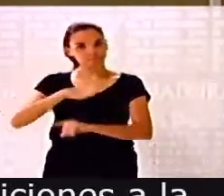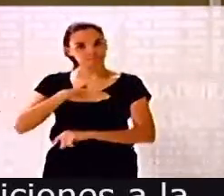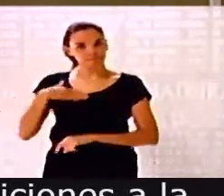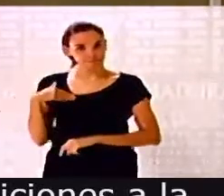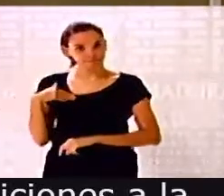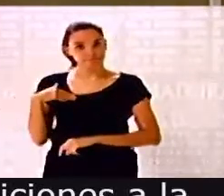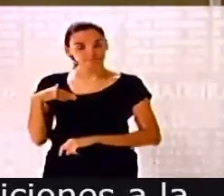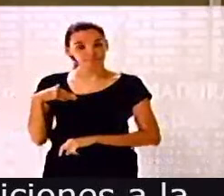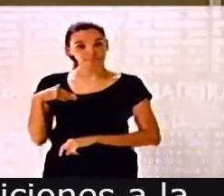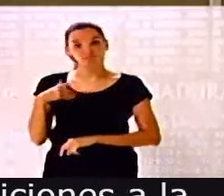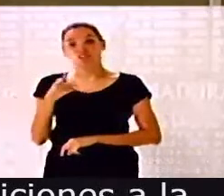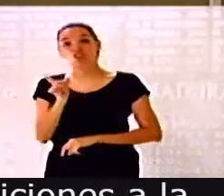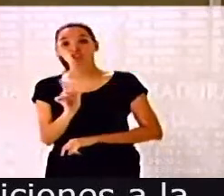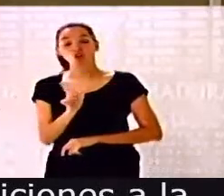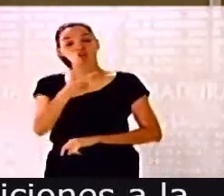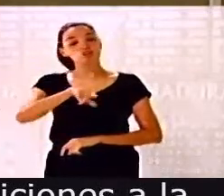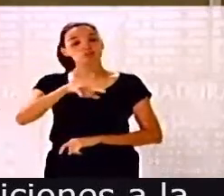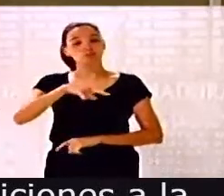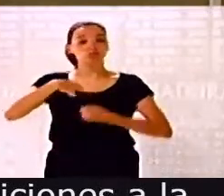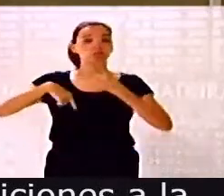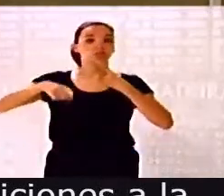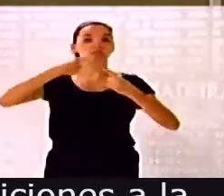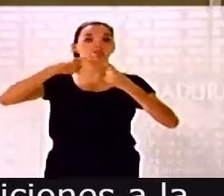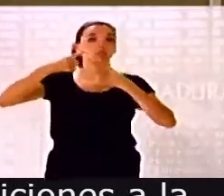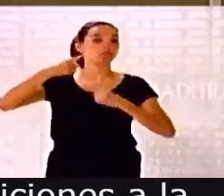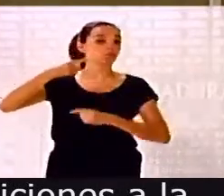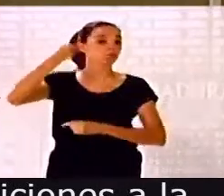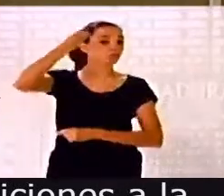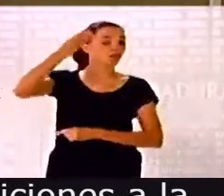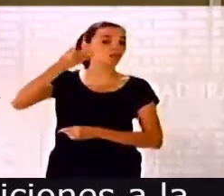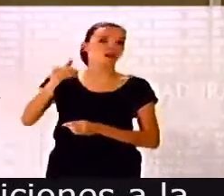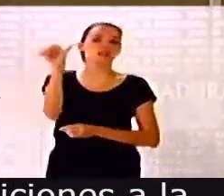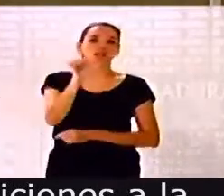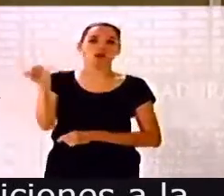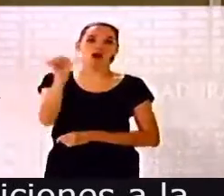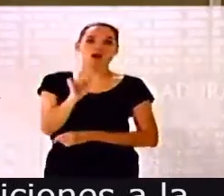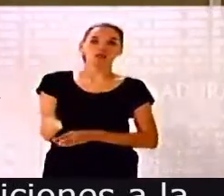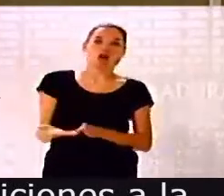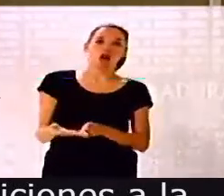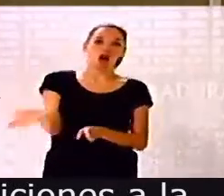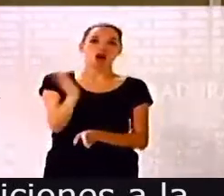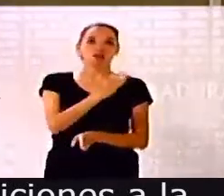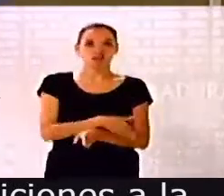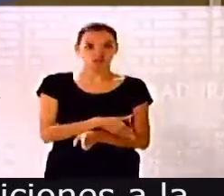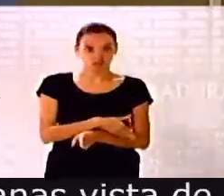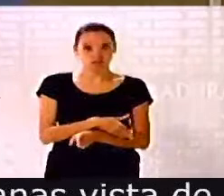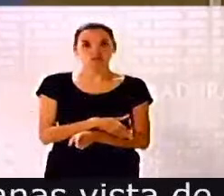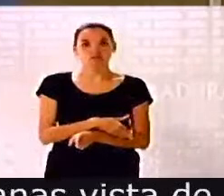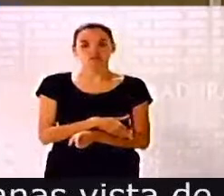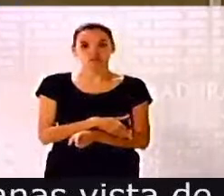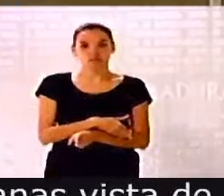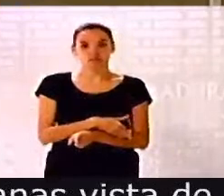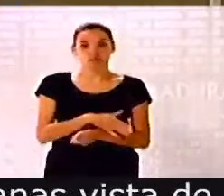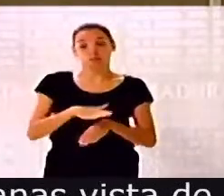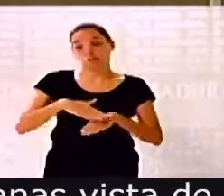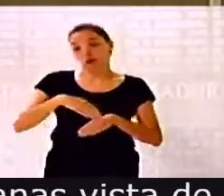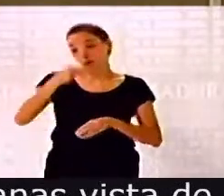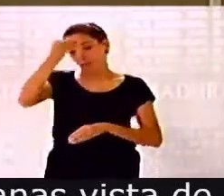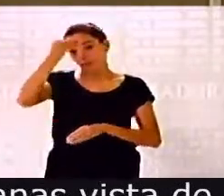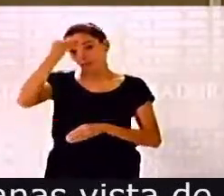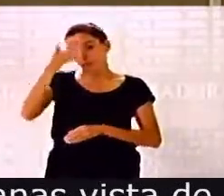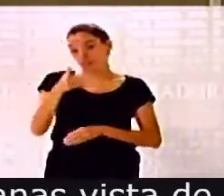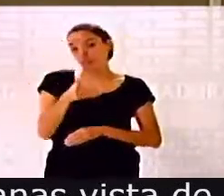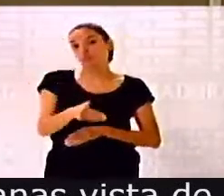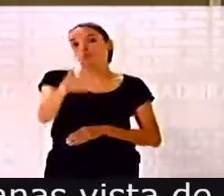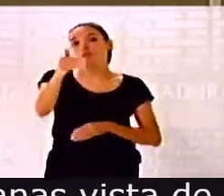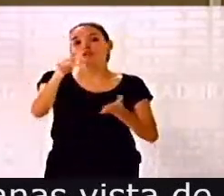que hacer previsiones a semanas vistas de lo que iba a ocurrir en el día de hoy, en el día